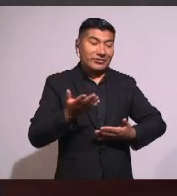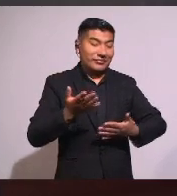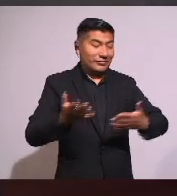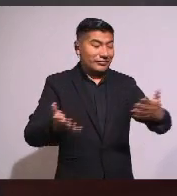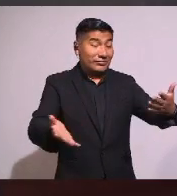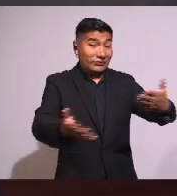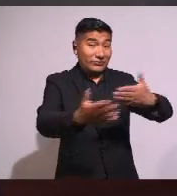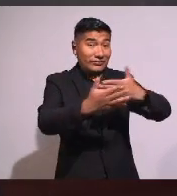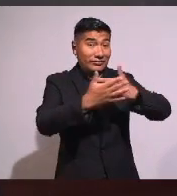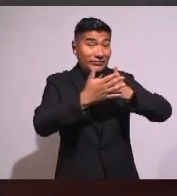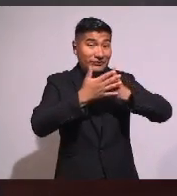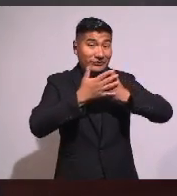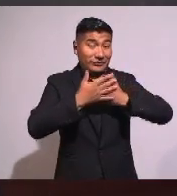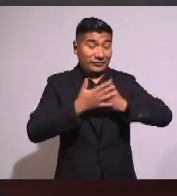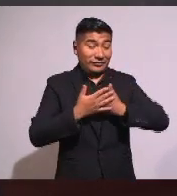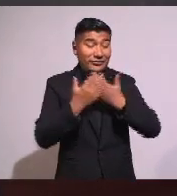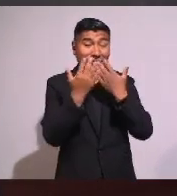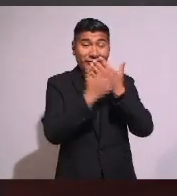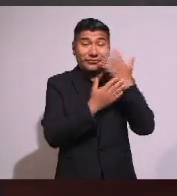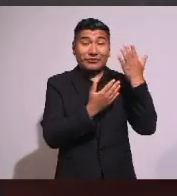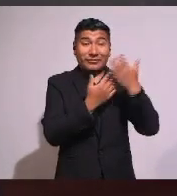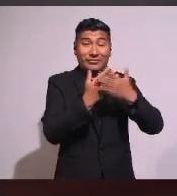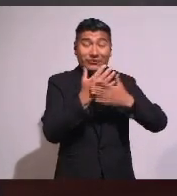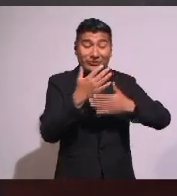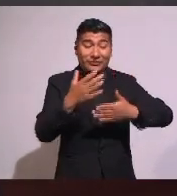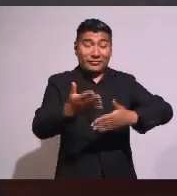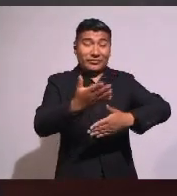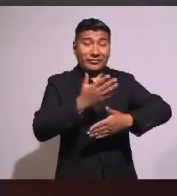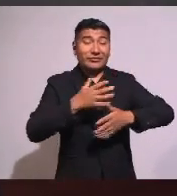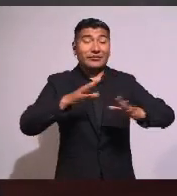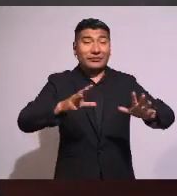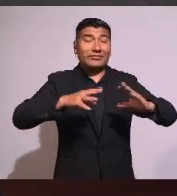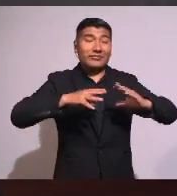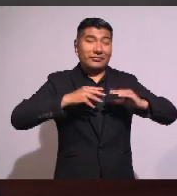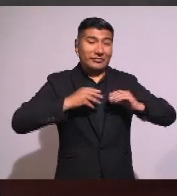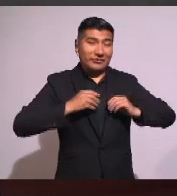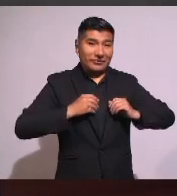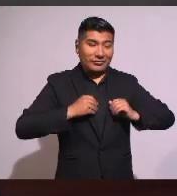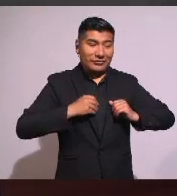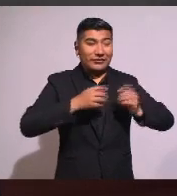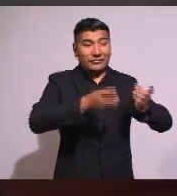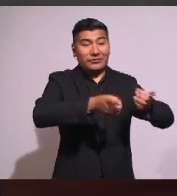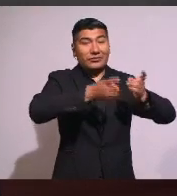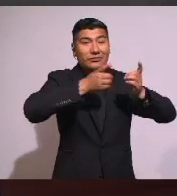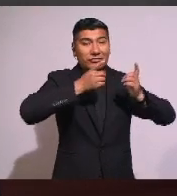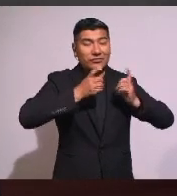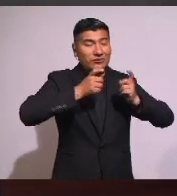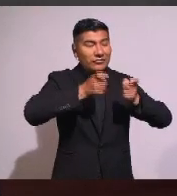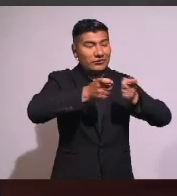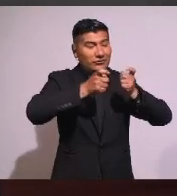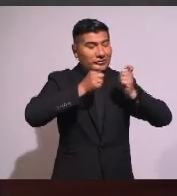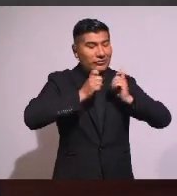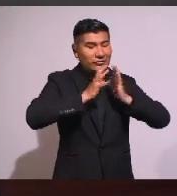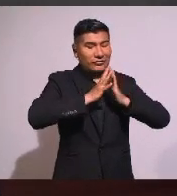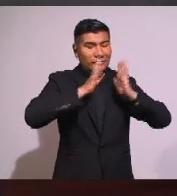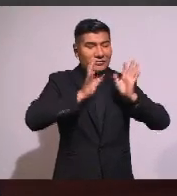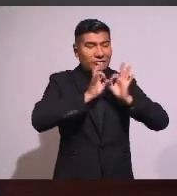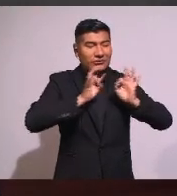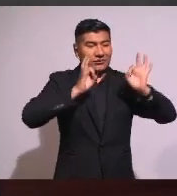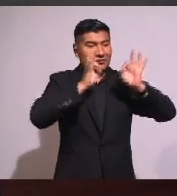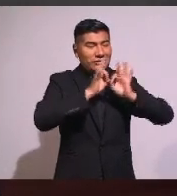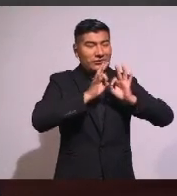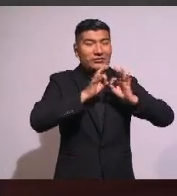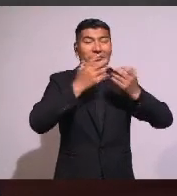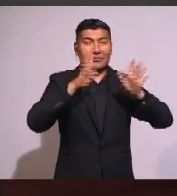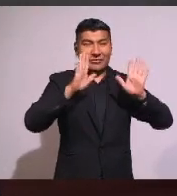Tomarlo entre los brazos es la acogida, el recibir el don regalo por excelencia, casi